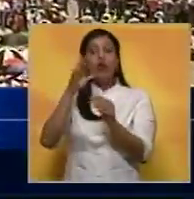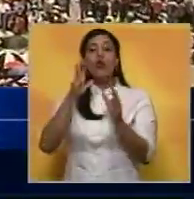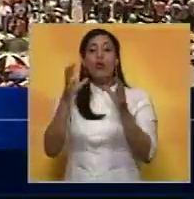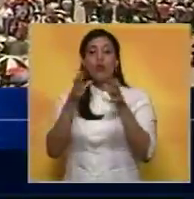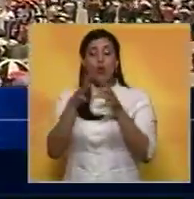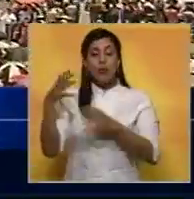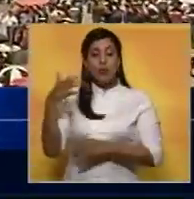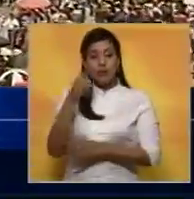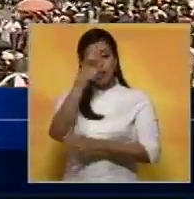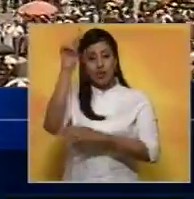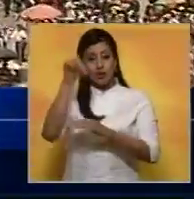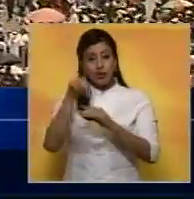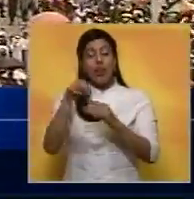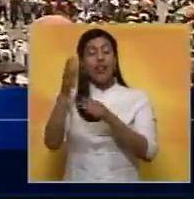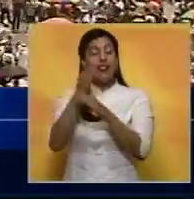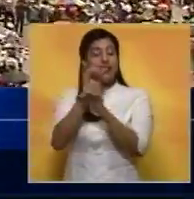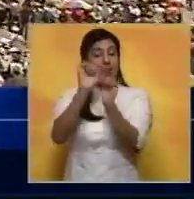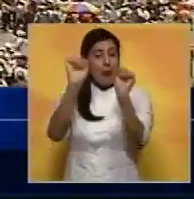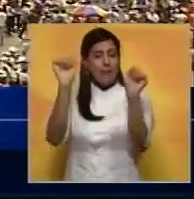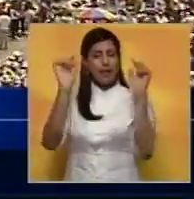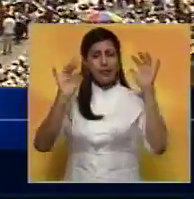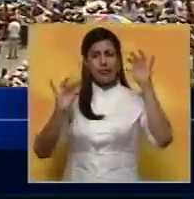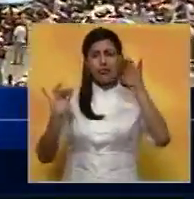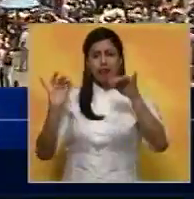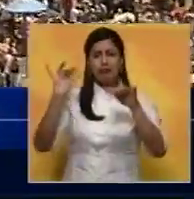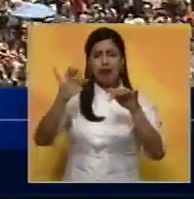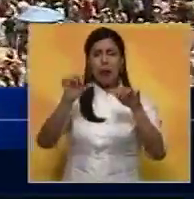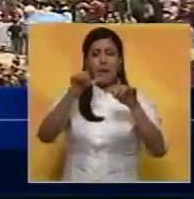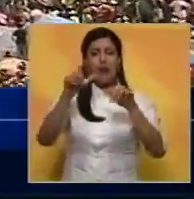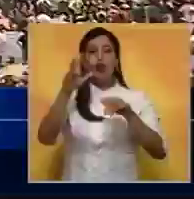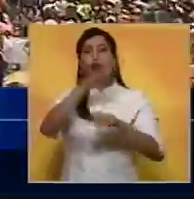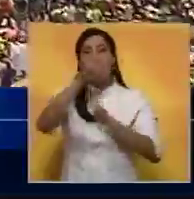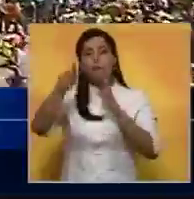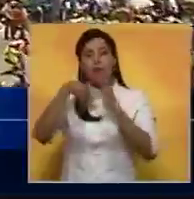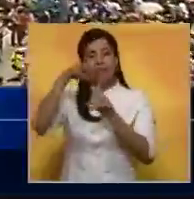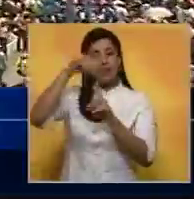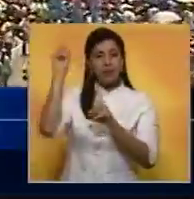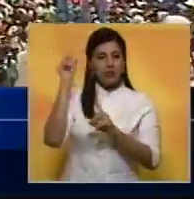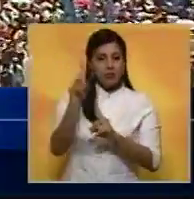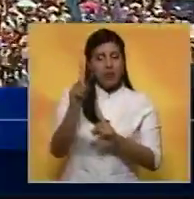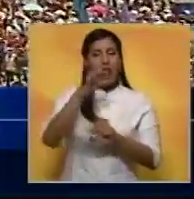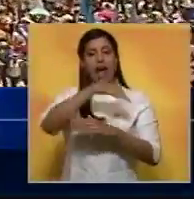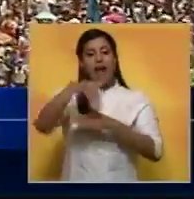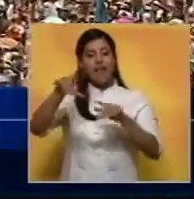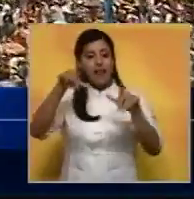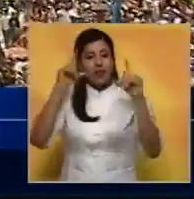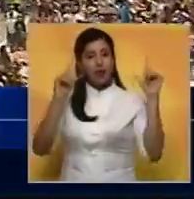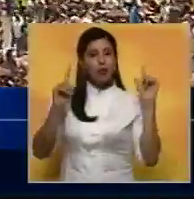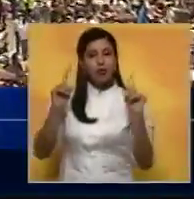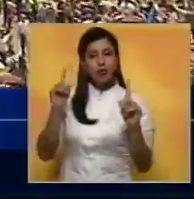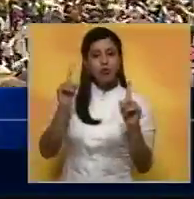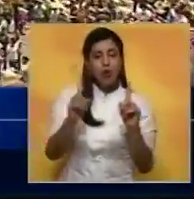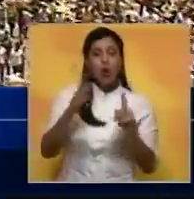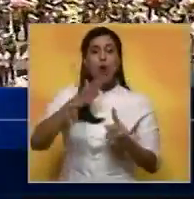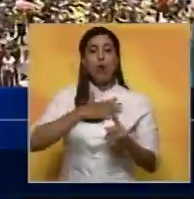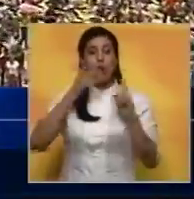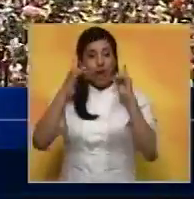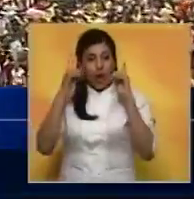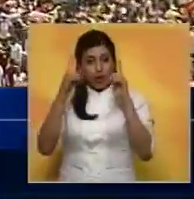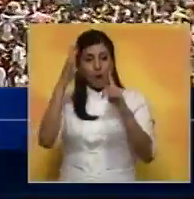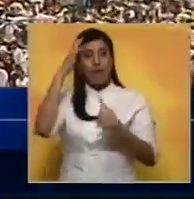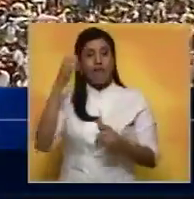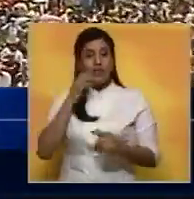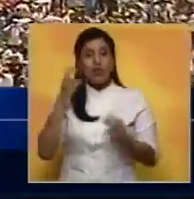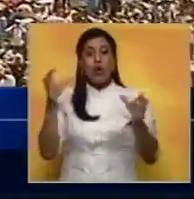Unidad Democrática. Desde temprano han llegado personas acá provenientes de la Plaza Altamira, también de la Avenida Libertador y de la propia